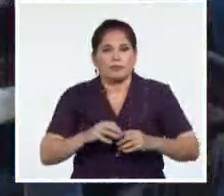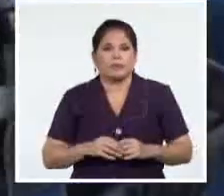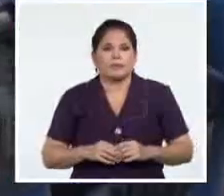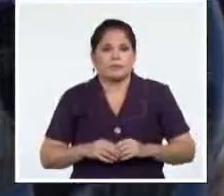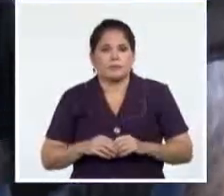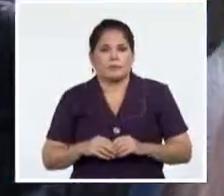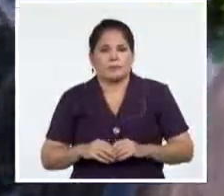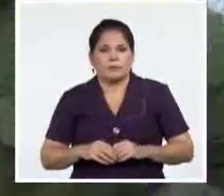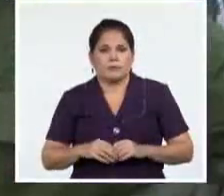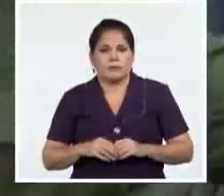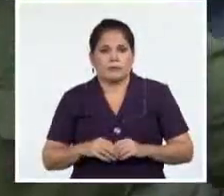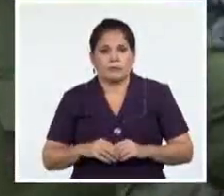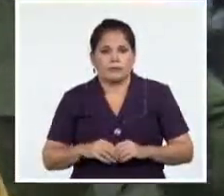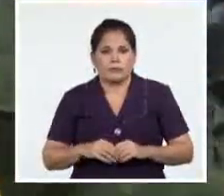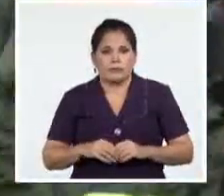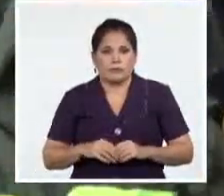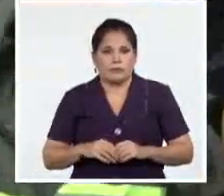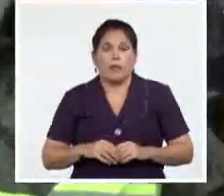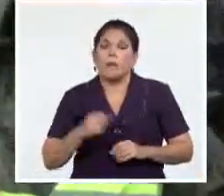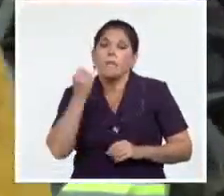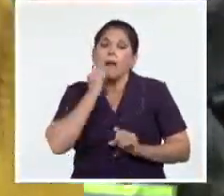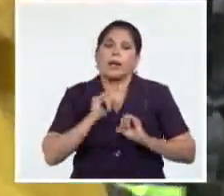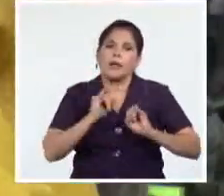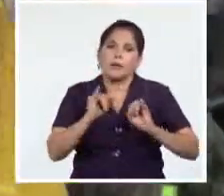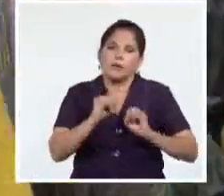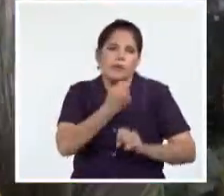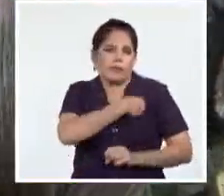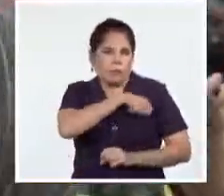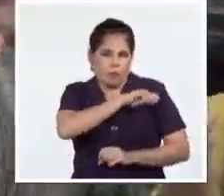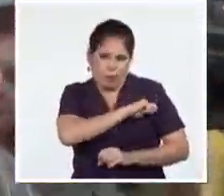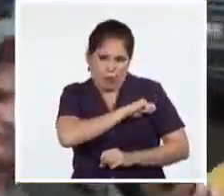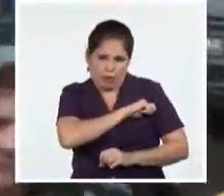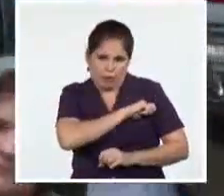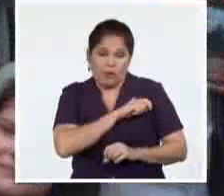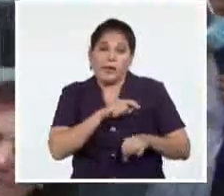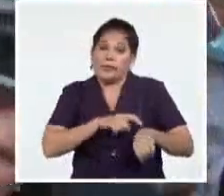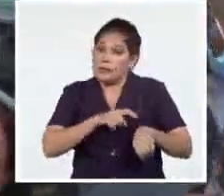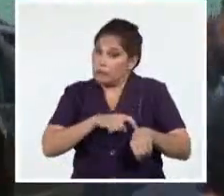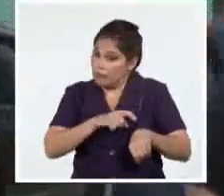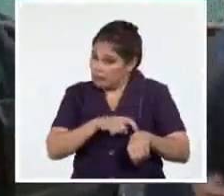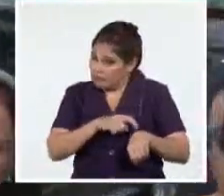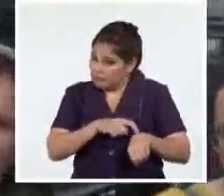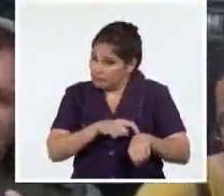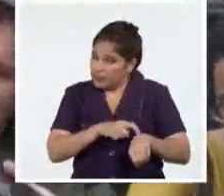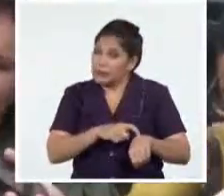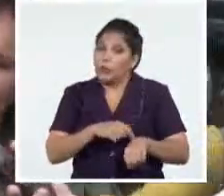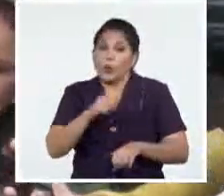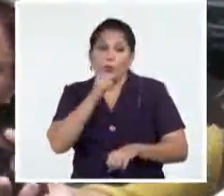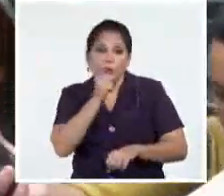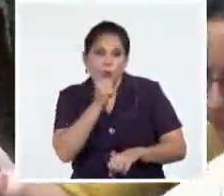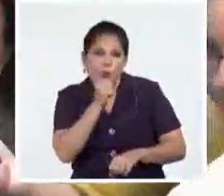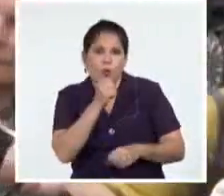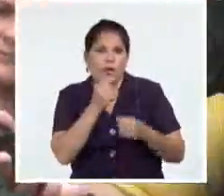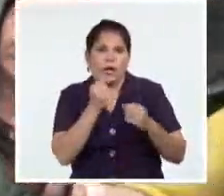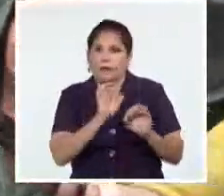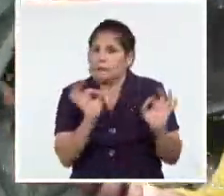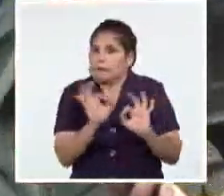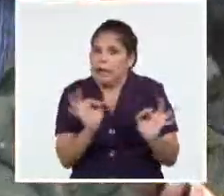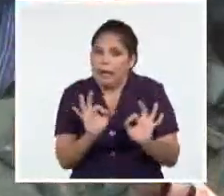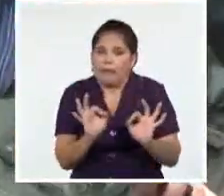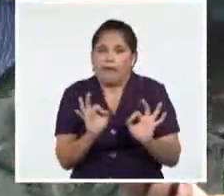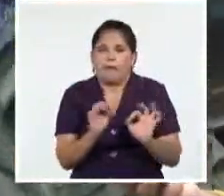una de las tareas más importantes que es informar a la población sobre todo en un momento que tenemos todavía alguna incertidumbre porque no ha dado tiempo